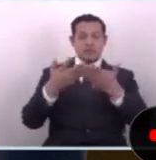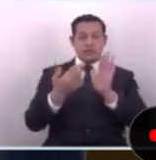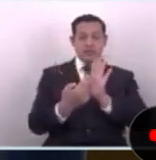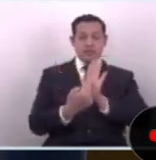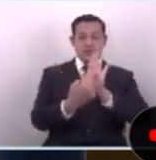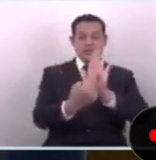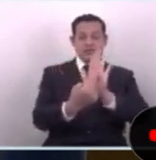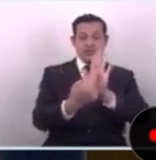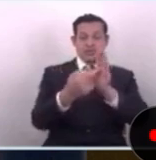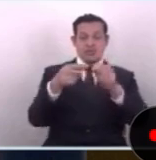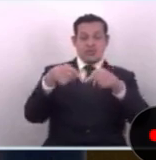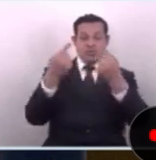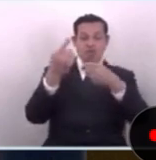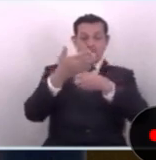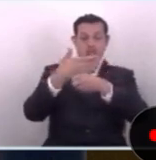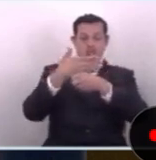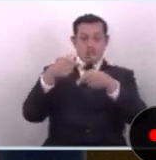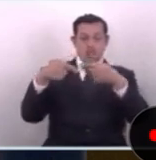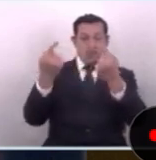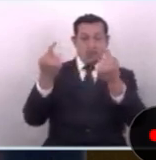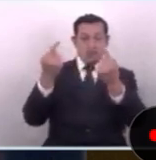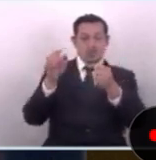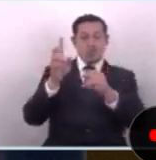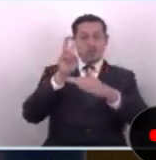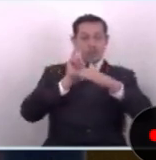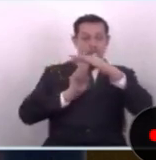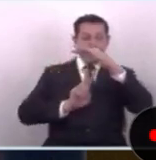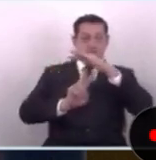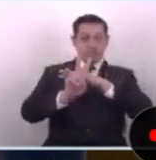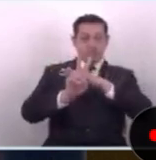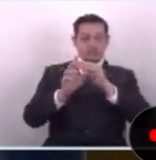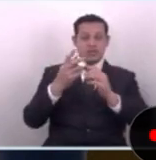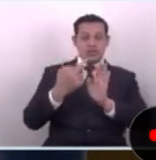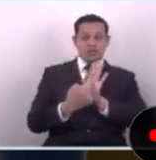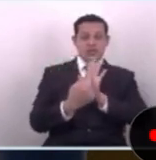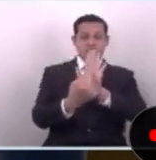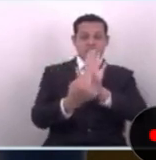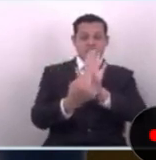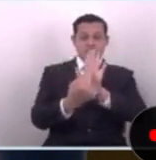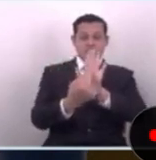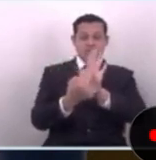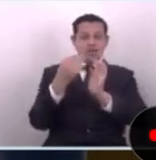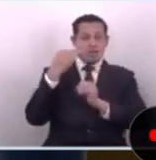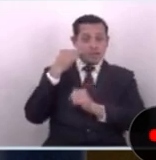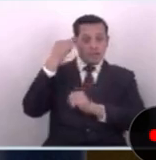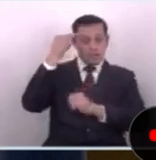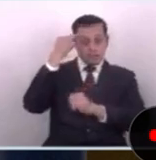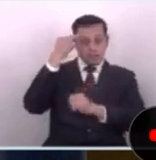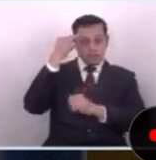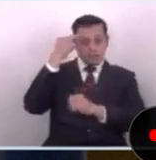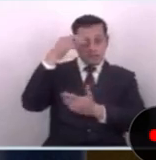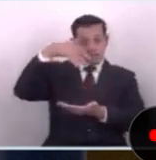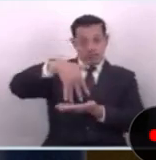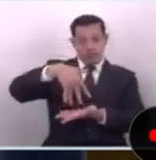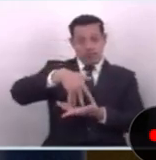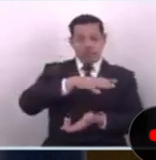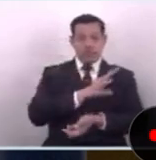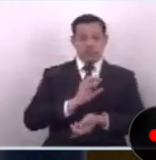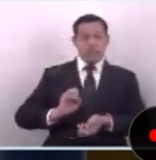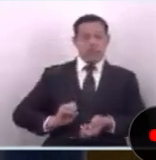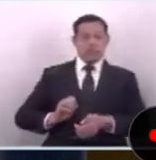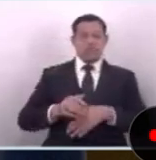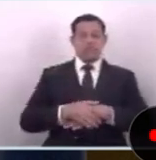representa la oposición y la visión que representamos la mayoría del pueblo